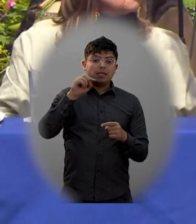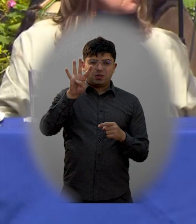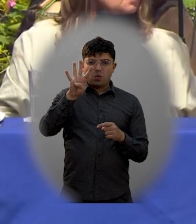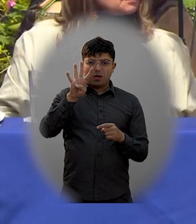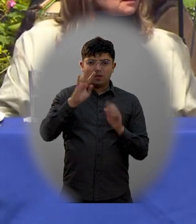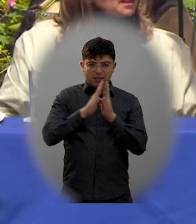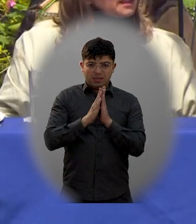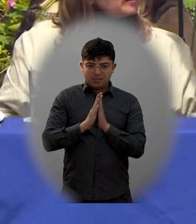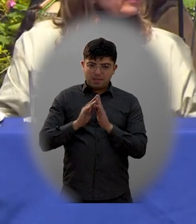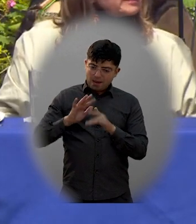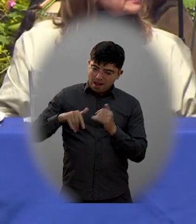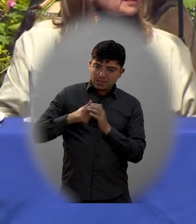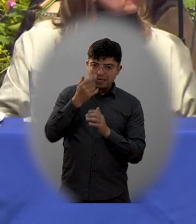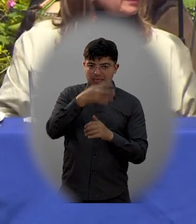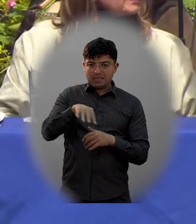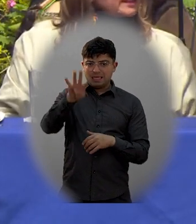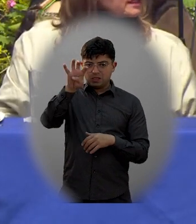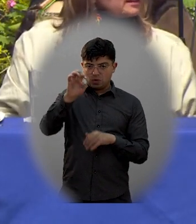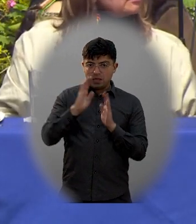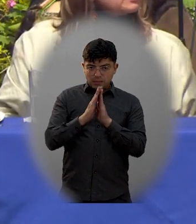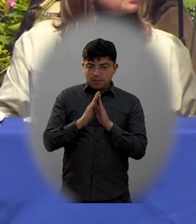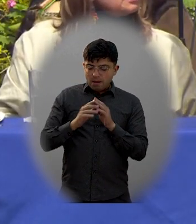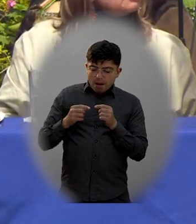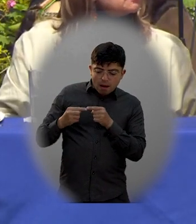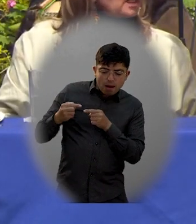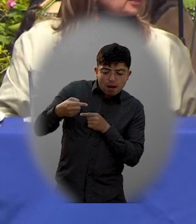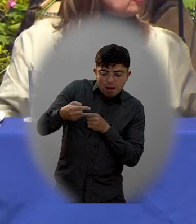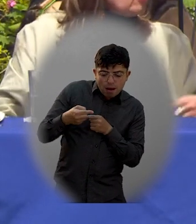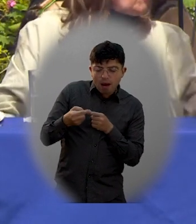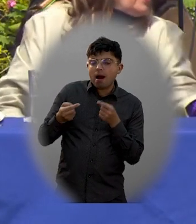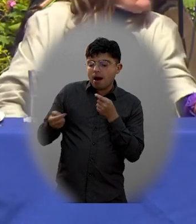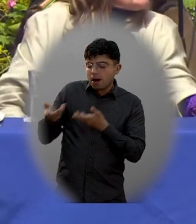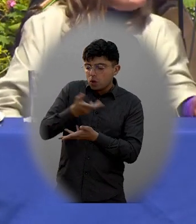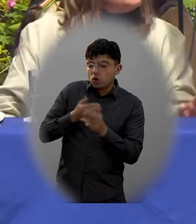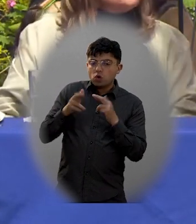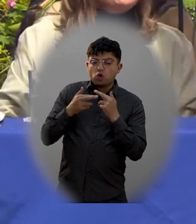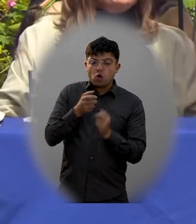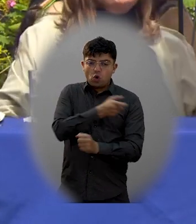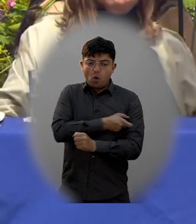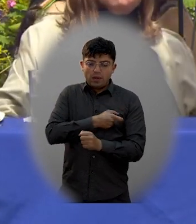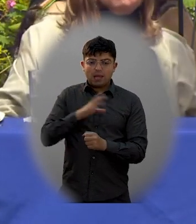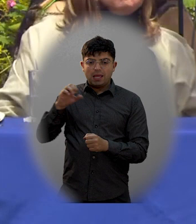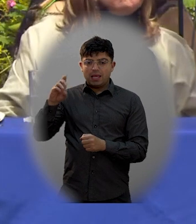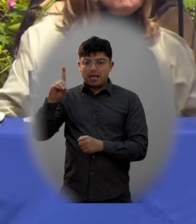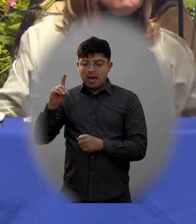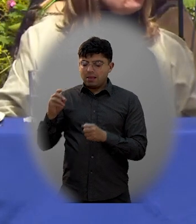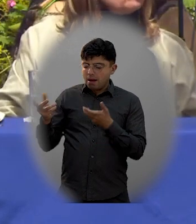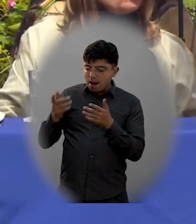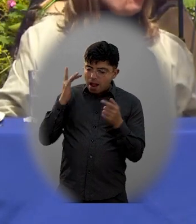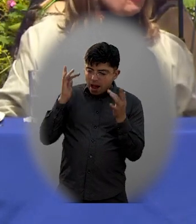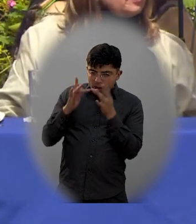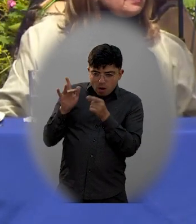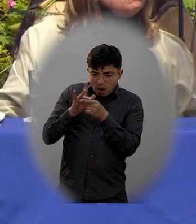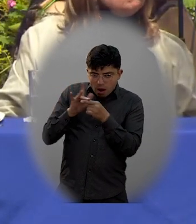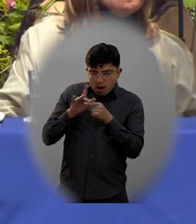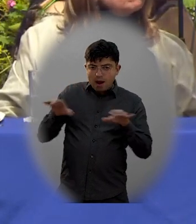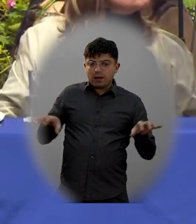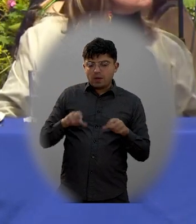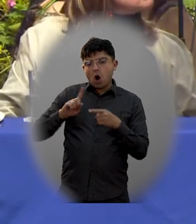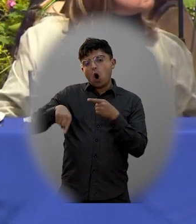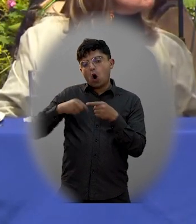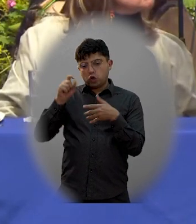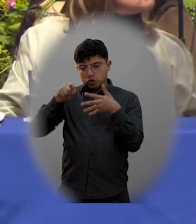de diciembre nos reuniremos con el comité y con el CACS para ajustar este ejercicio y completar como los